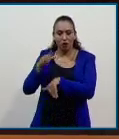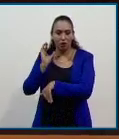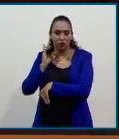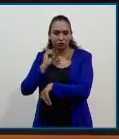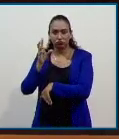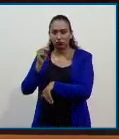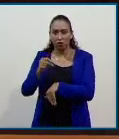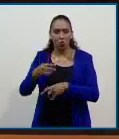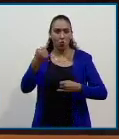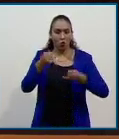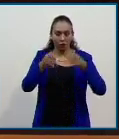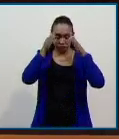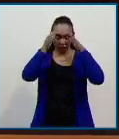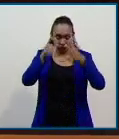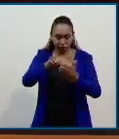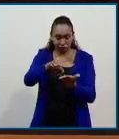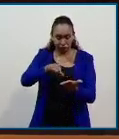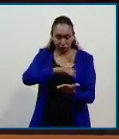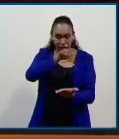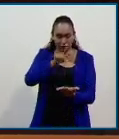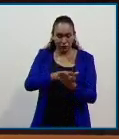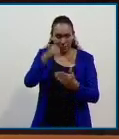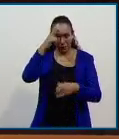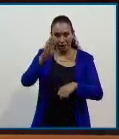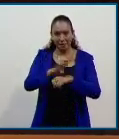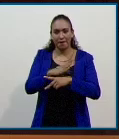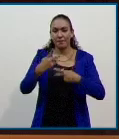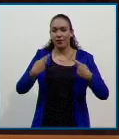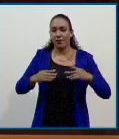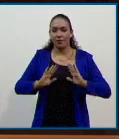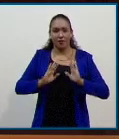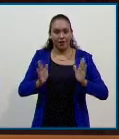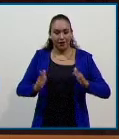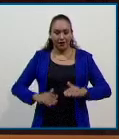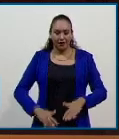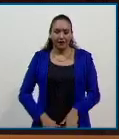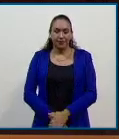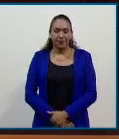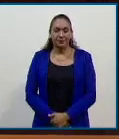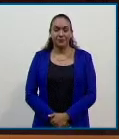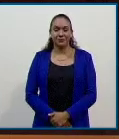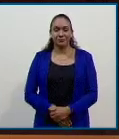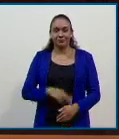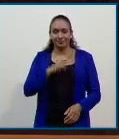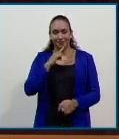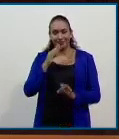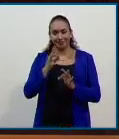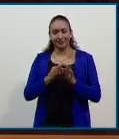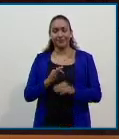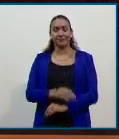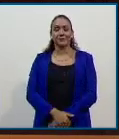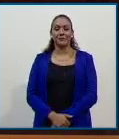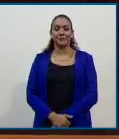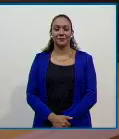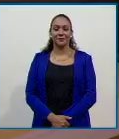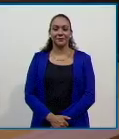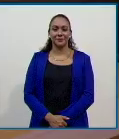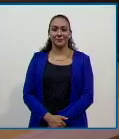todo factor político o influencia de grupo. Para el canal del Poder Judicial de la Federación, Juan Carlos